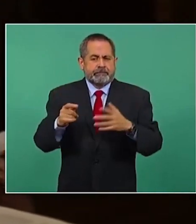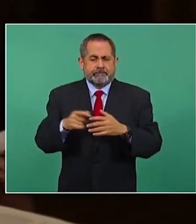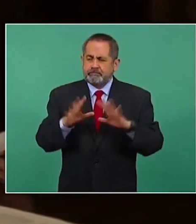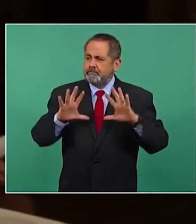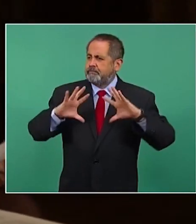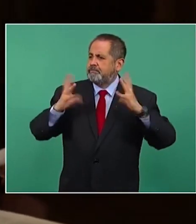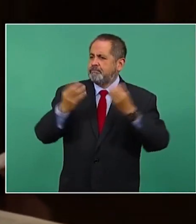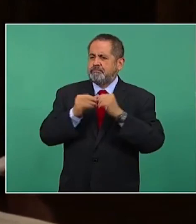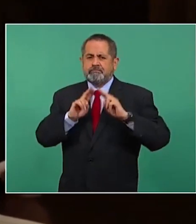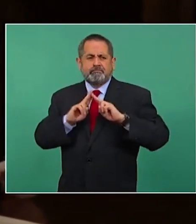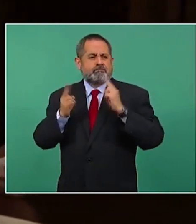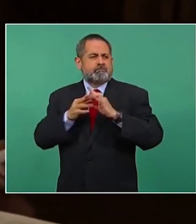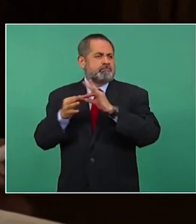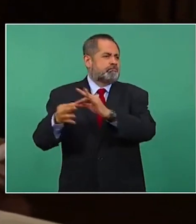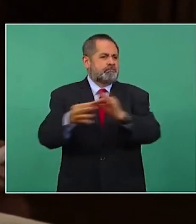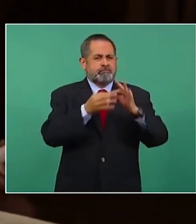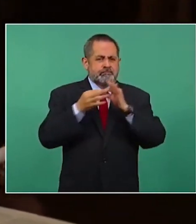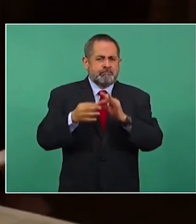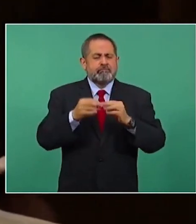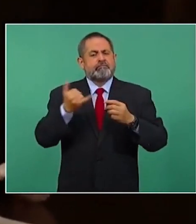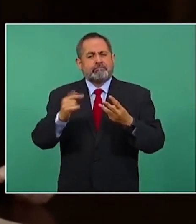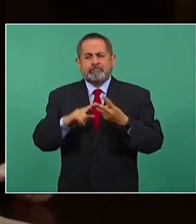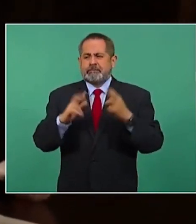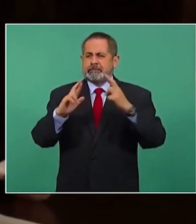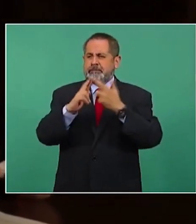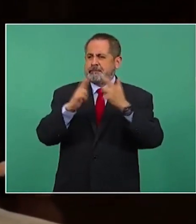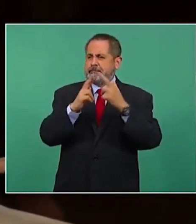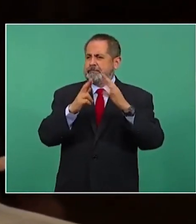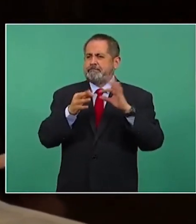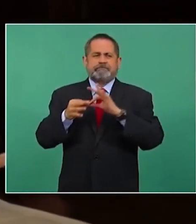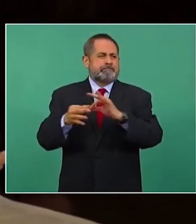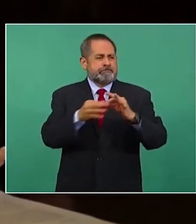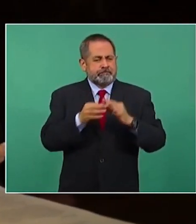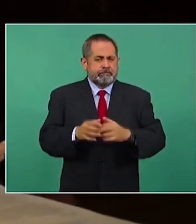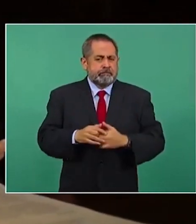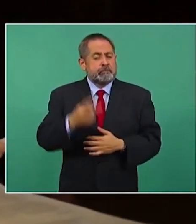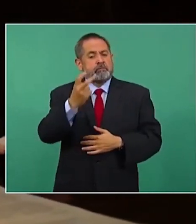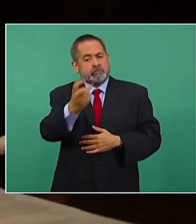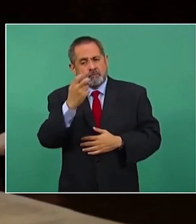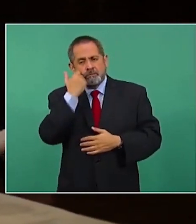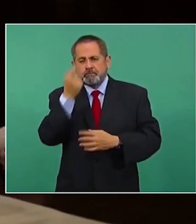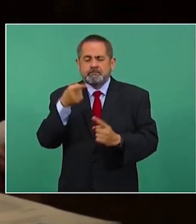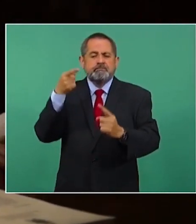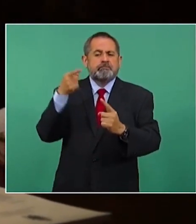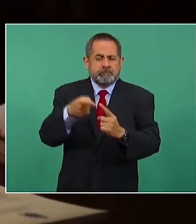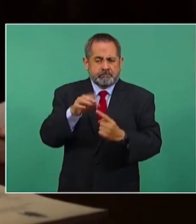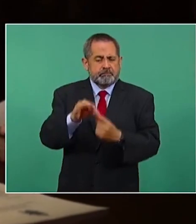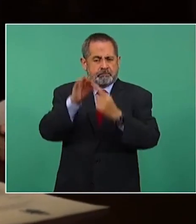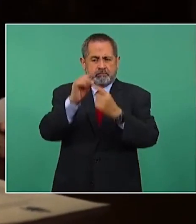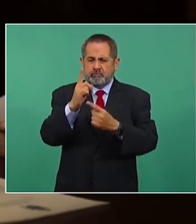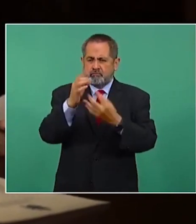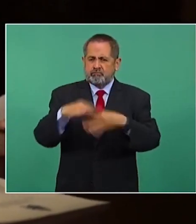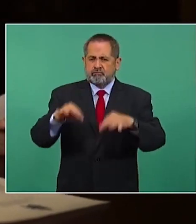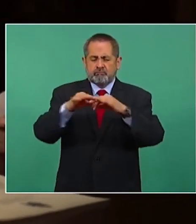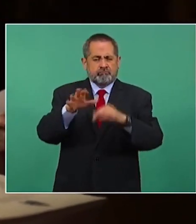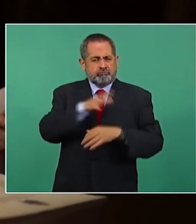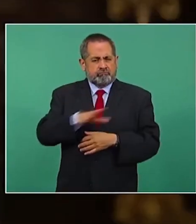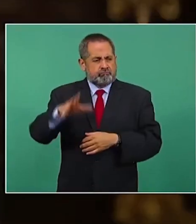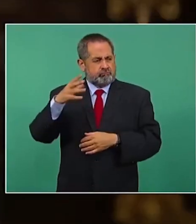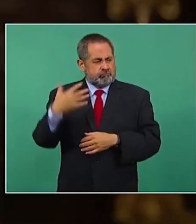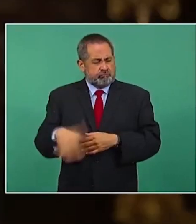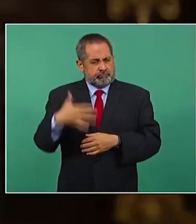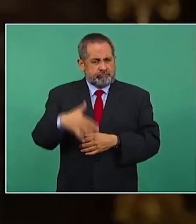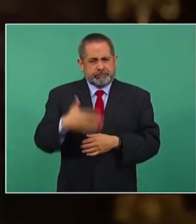acciones, porque dice recientes, tampoco se pueden ignorar las acciones que en tiempos recientes, no pueden ser de la